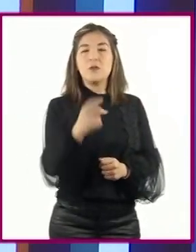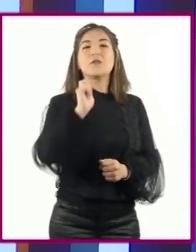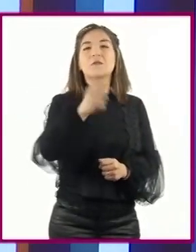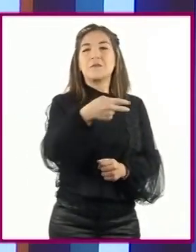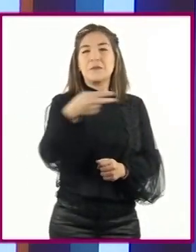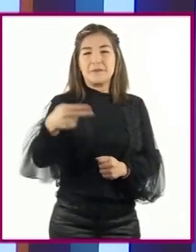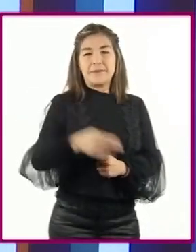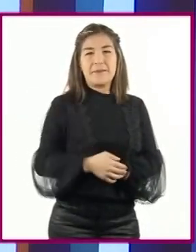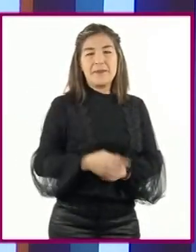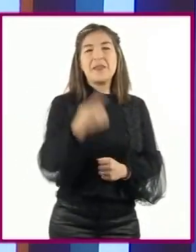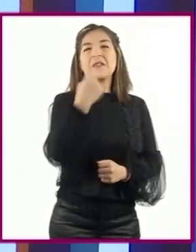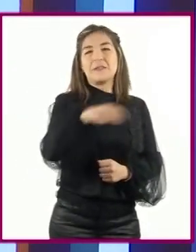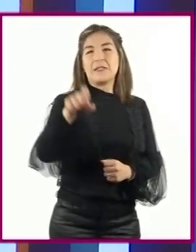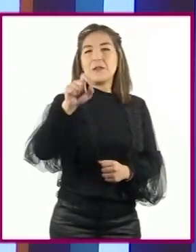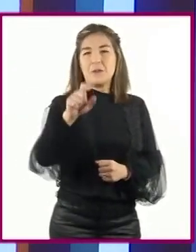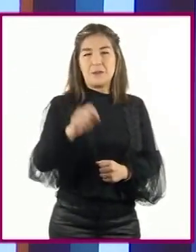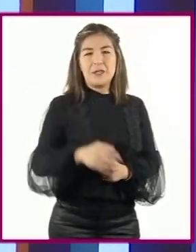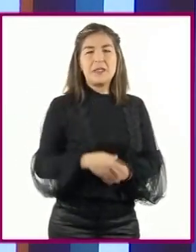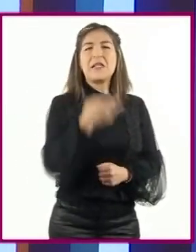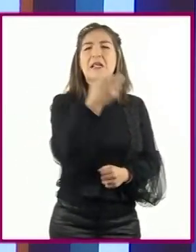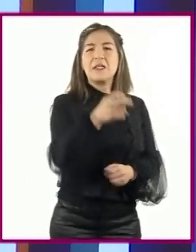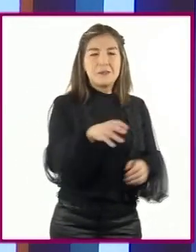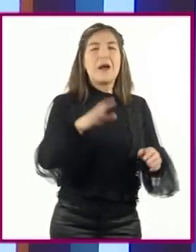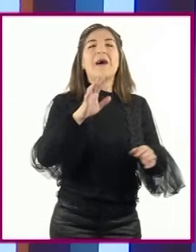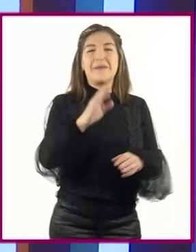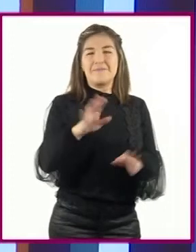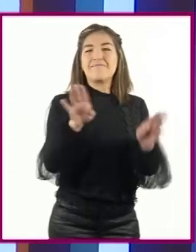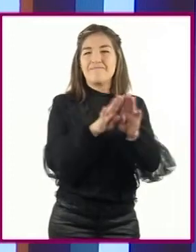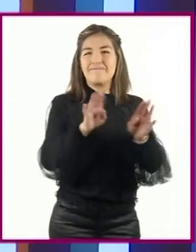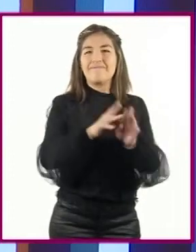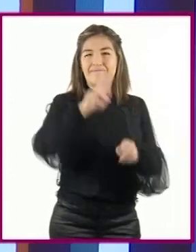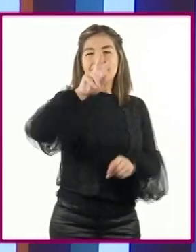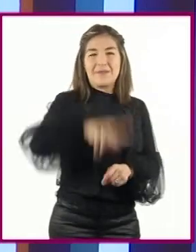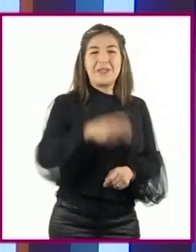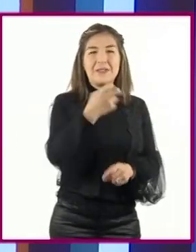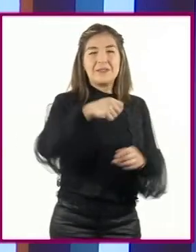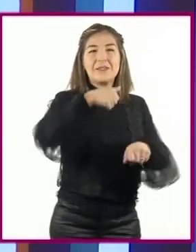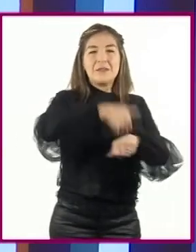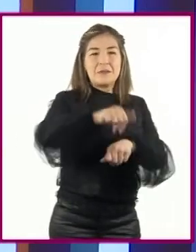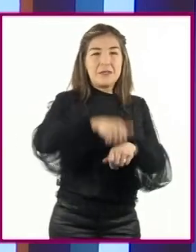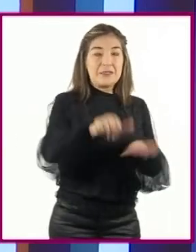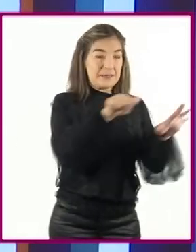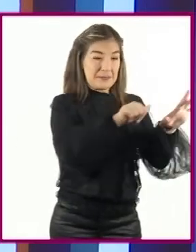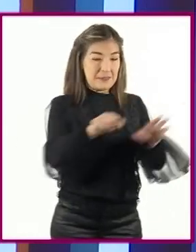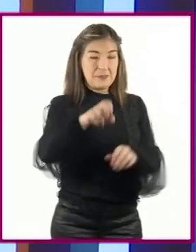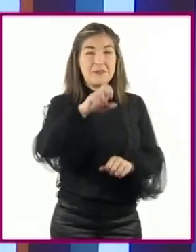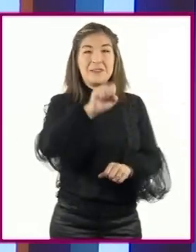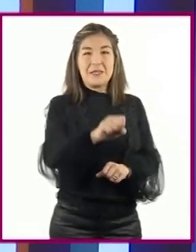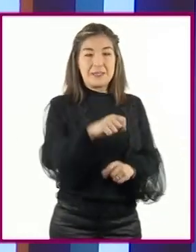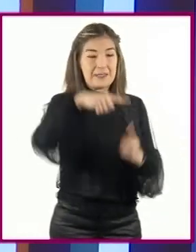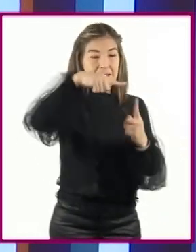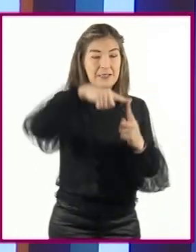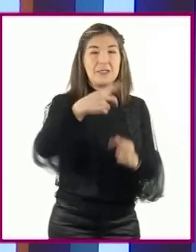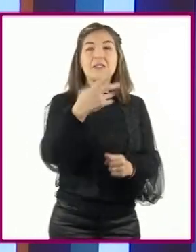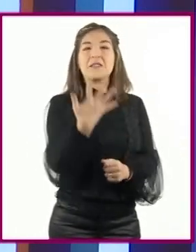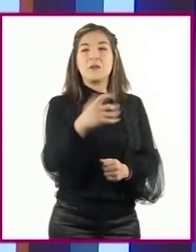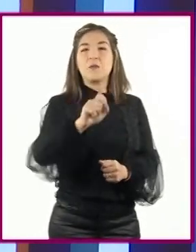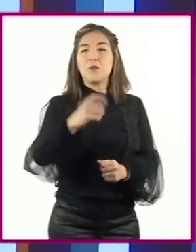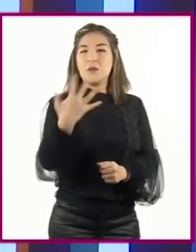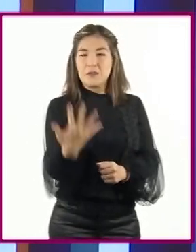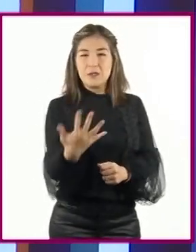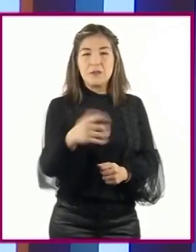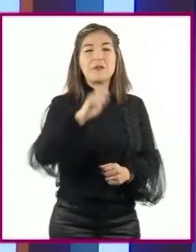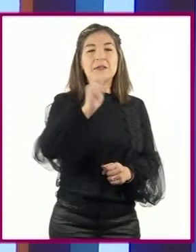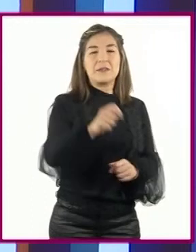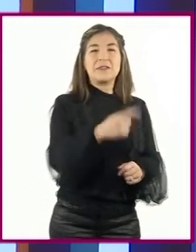es 120. Esto comprueba que las operaciones 660 entre 5.5, 132